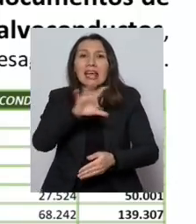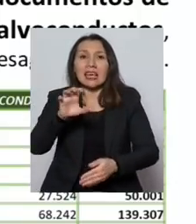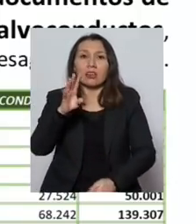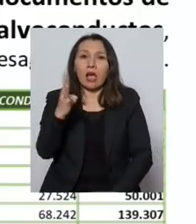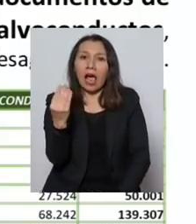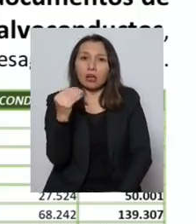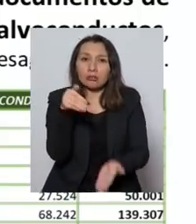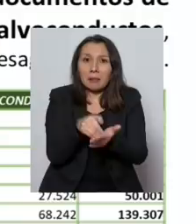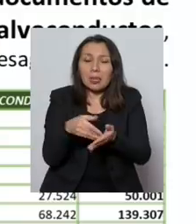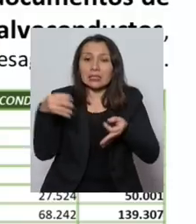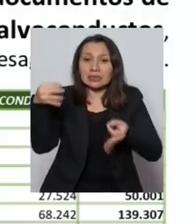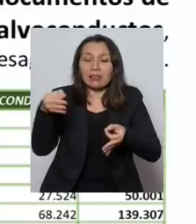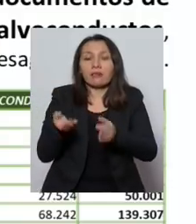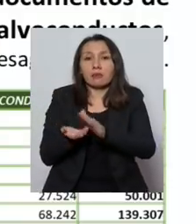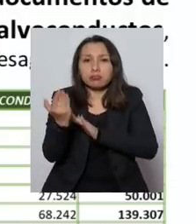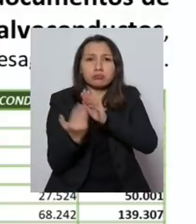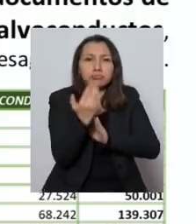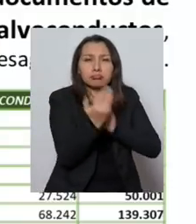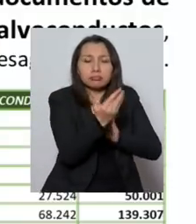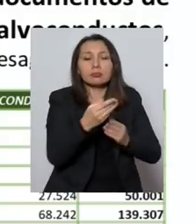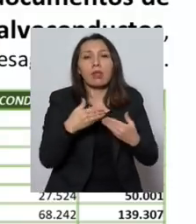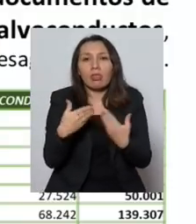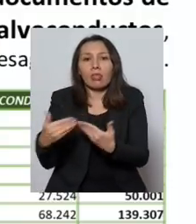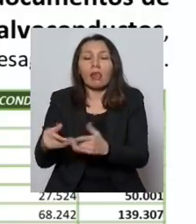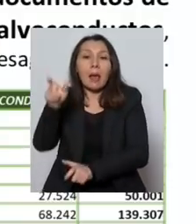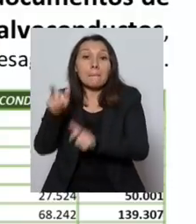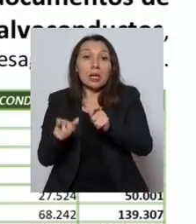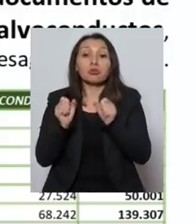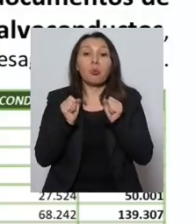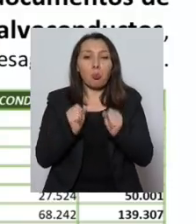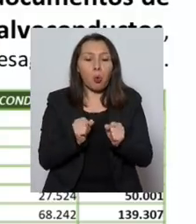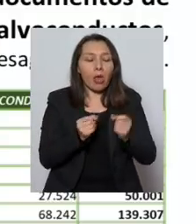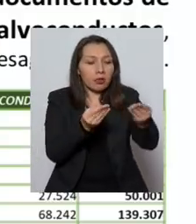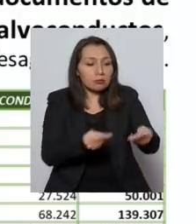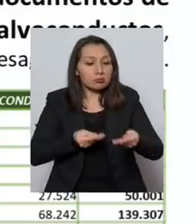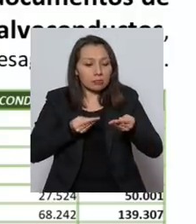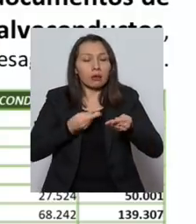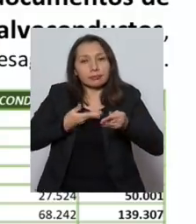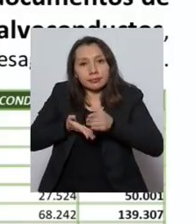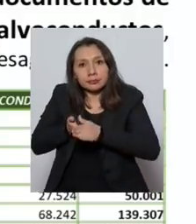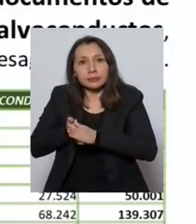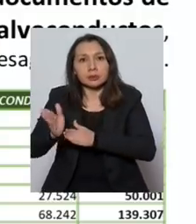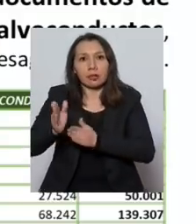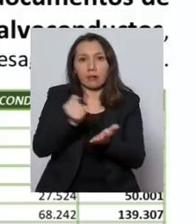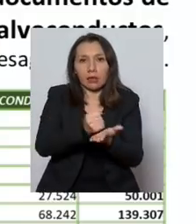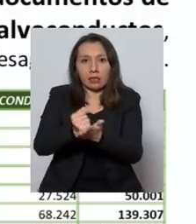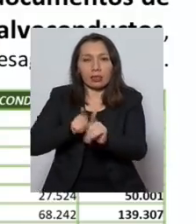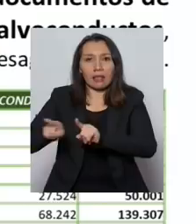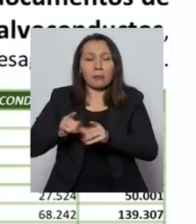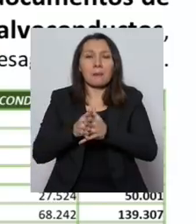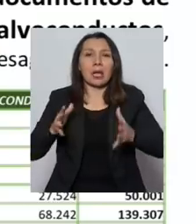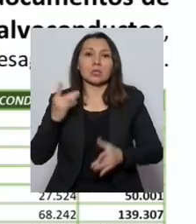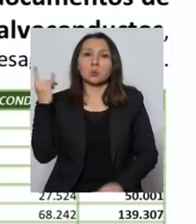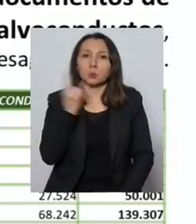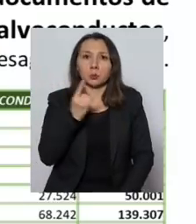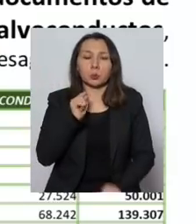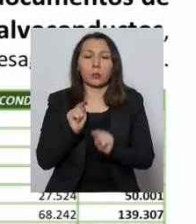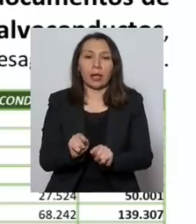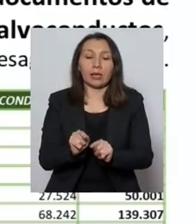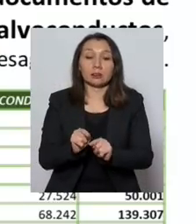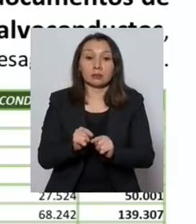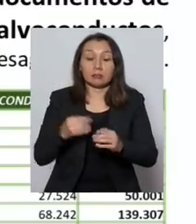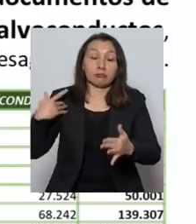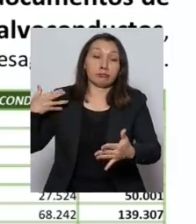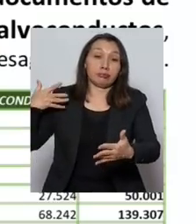15.514.000 certificados y documentos que permiten a las personas realizar aquellos trámites de mayor urgencia. A